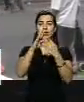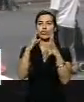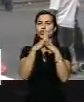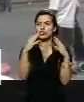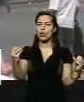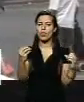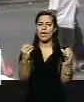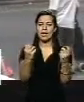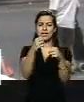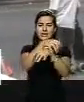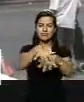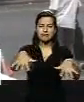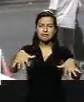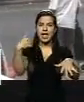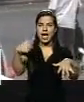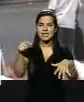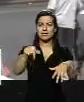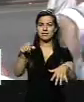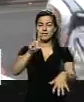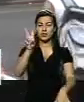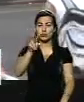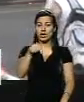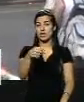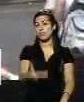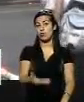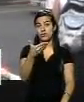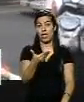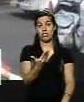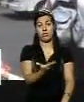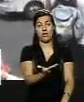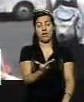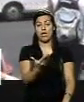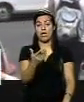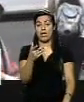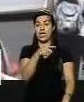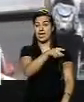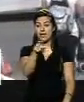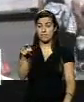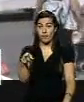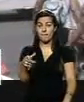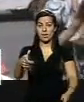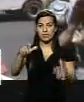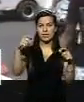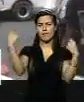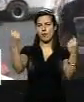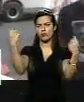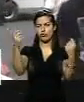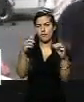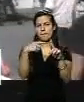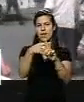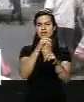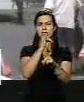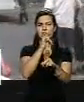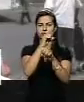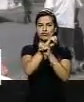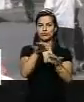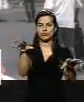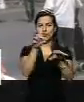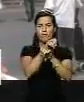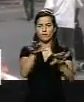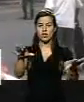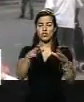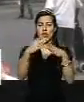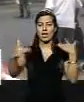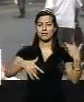estructura que se está viviendo a nivel nacional, pues es muy importante, ya que ellos permiten, pues, la promoción, la difusión de todas las